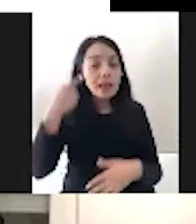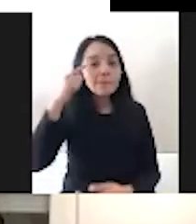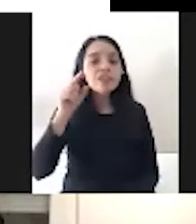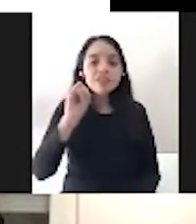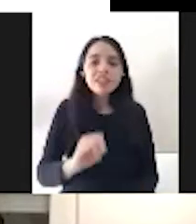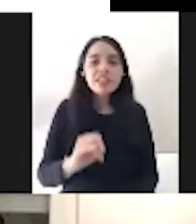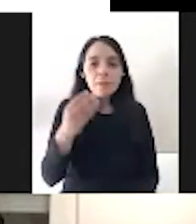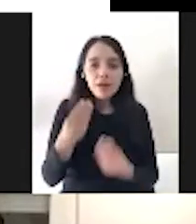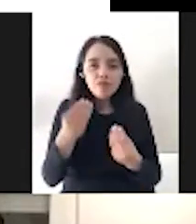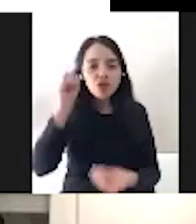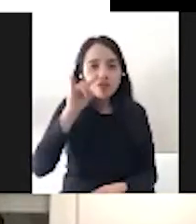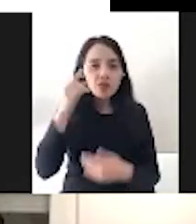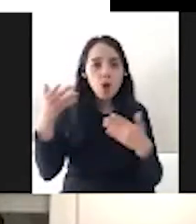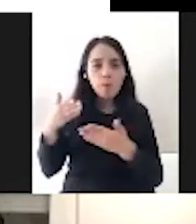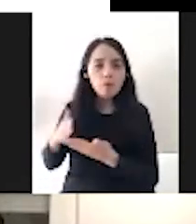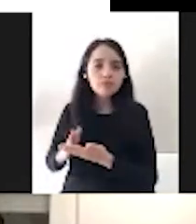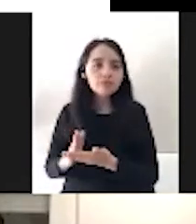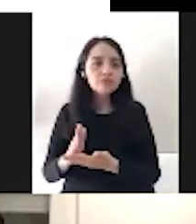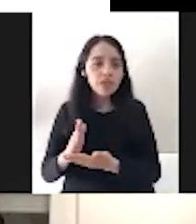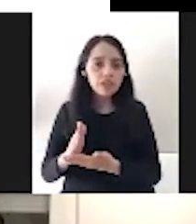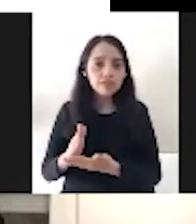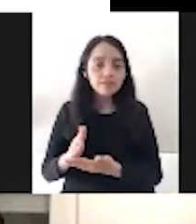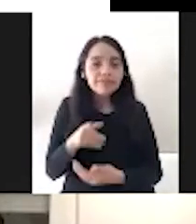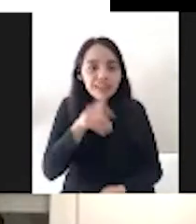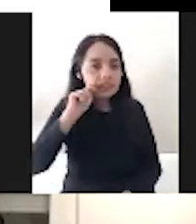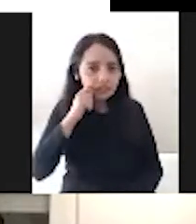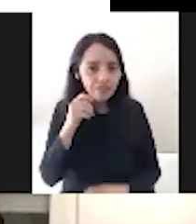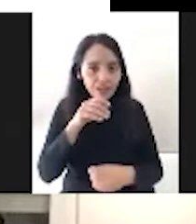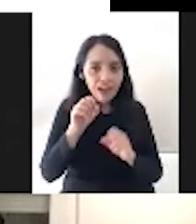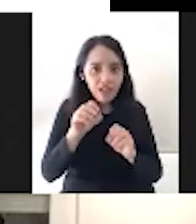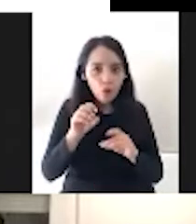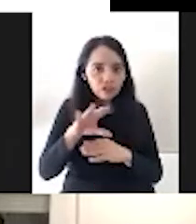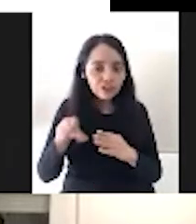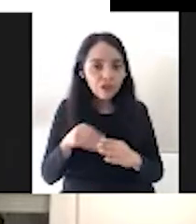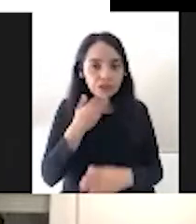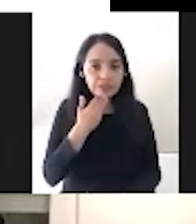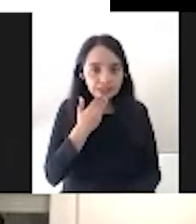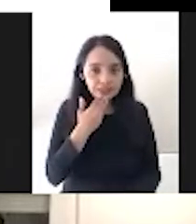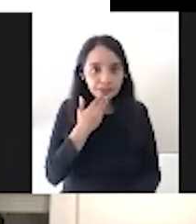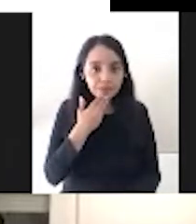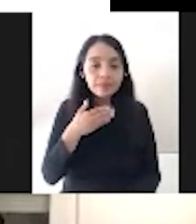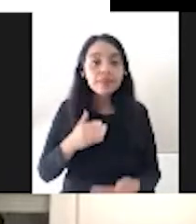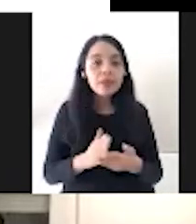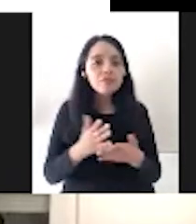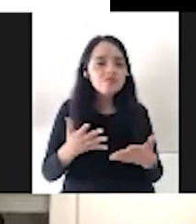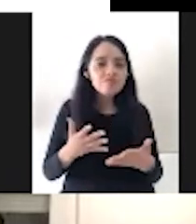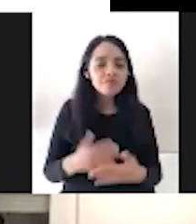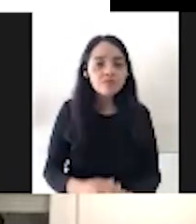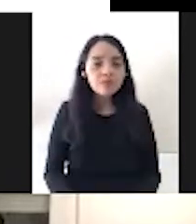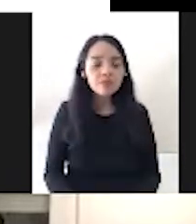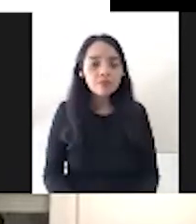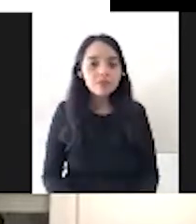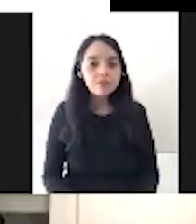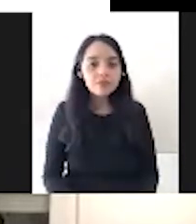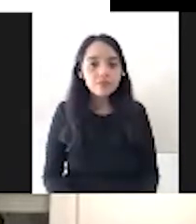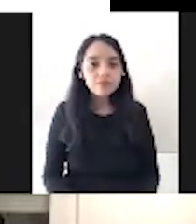inclusiva y qué hablamos de educación inclusiva. Y partimos primero a